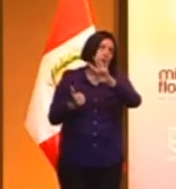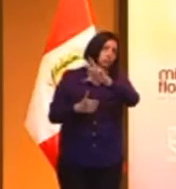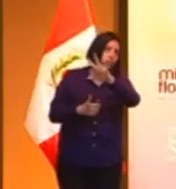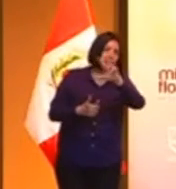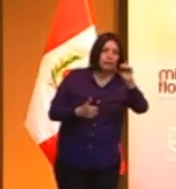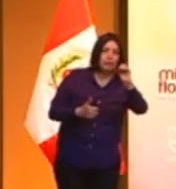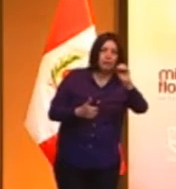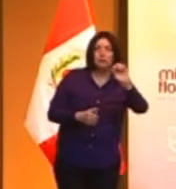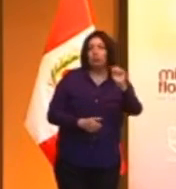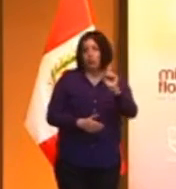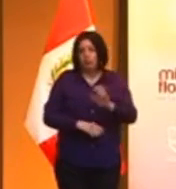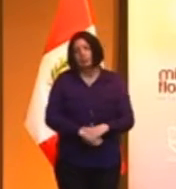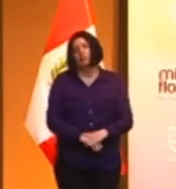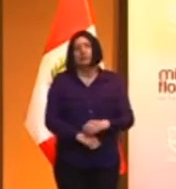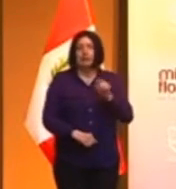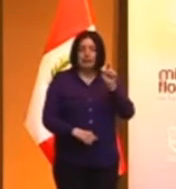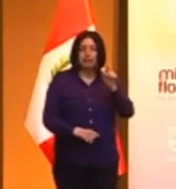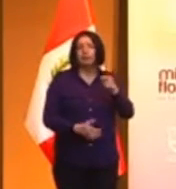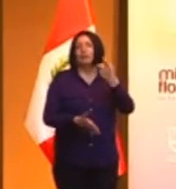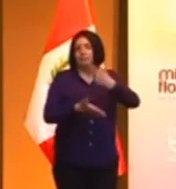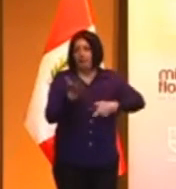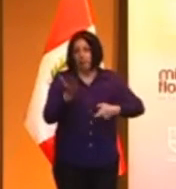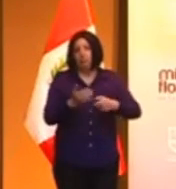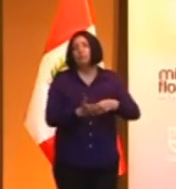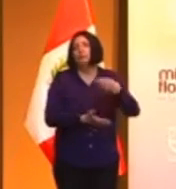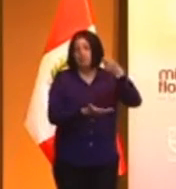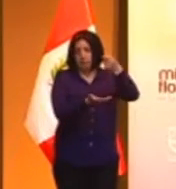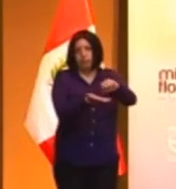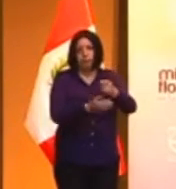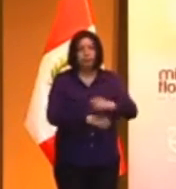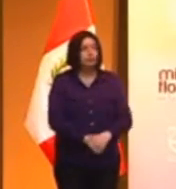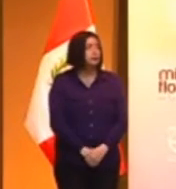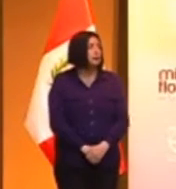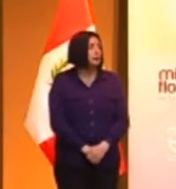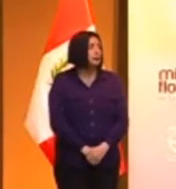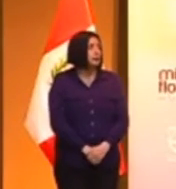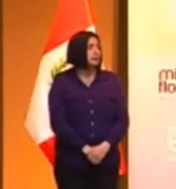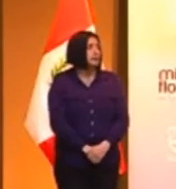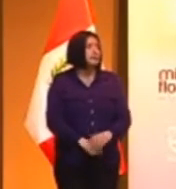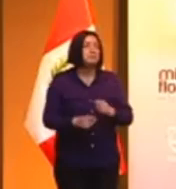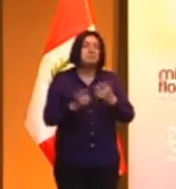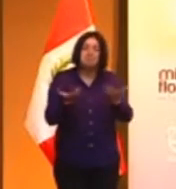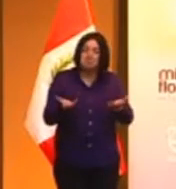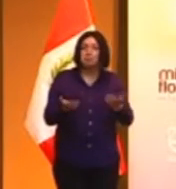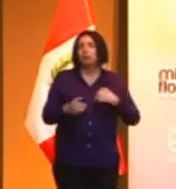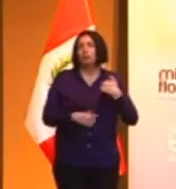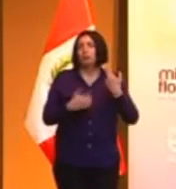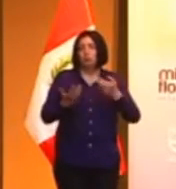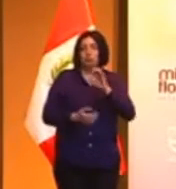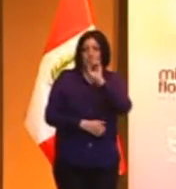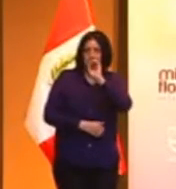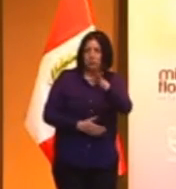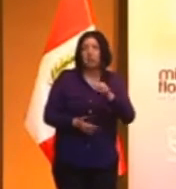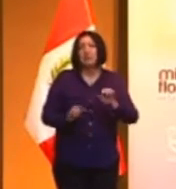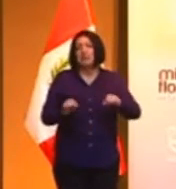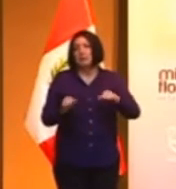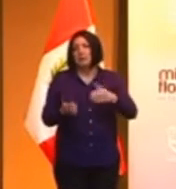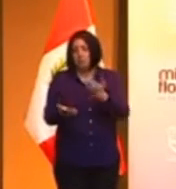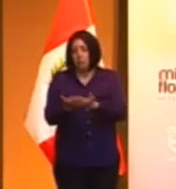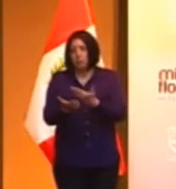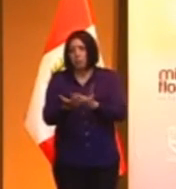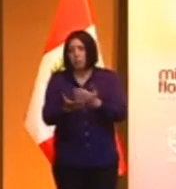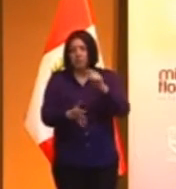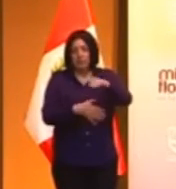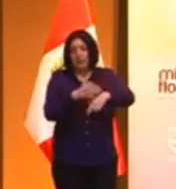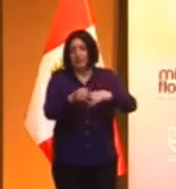22.385.630 nuevos soles, y ese fue el costo de la inversión. Sin duda, podemos decir, y lo hemos probado durante todo